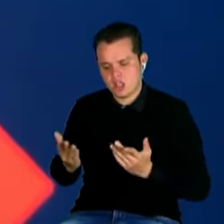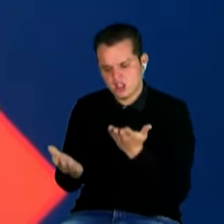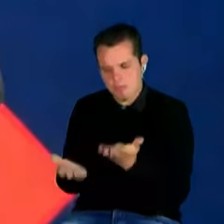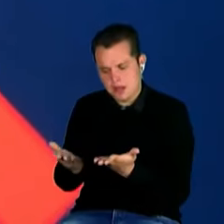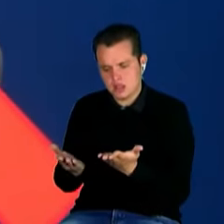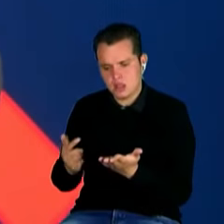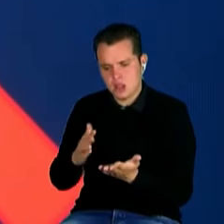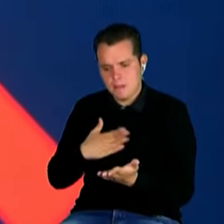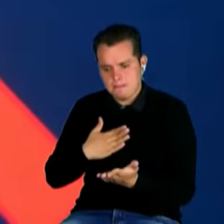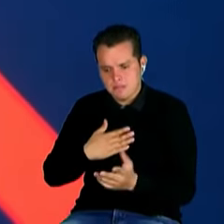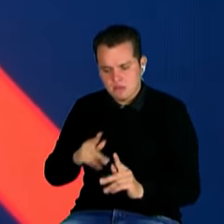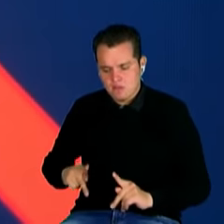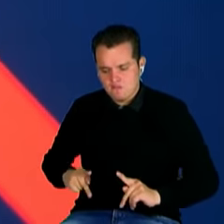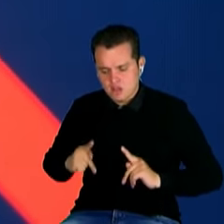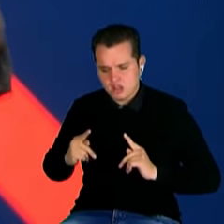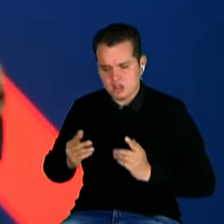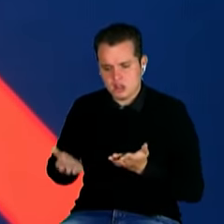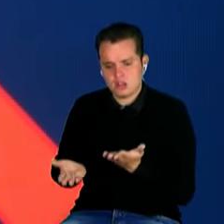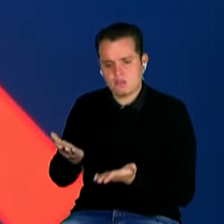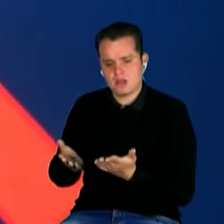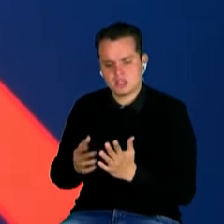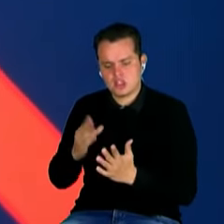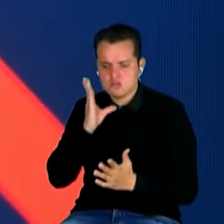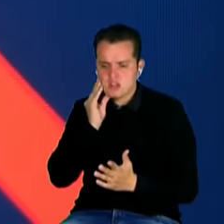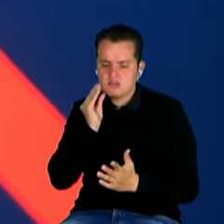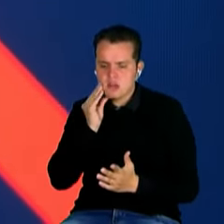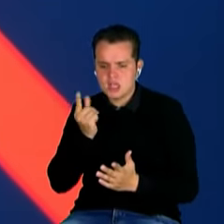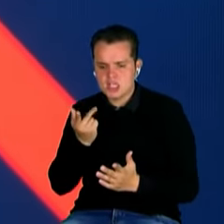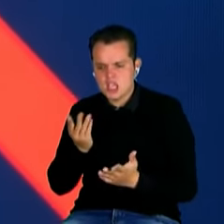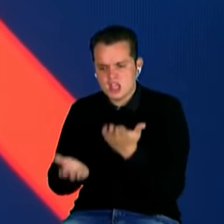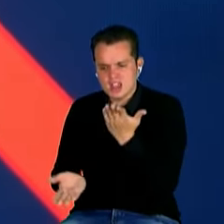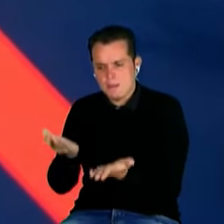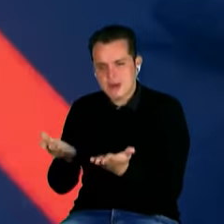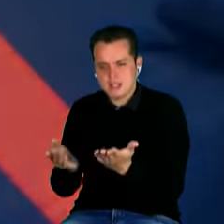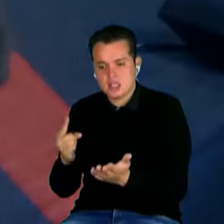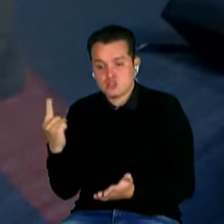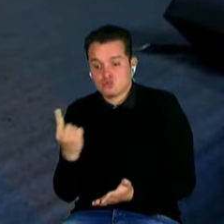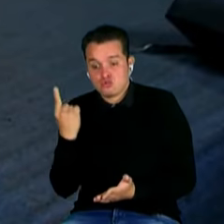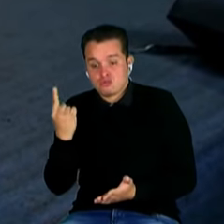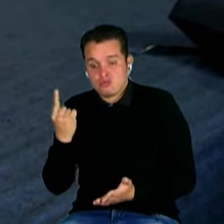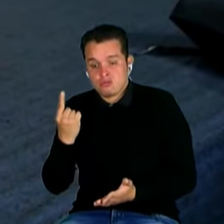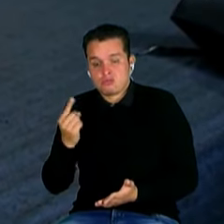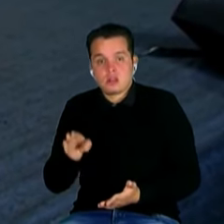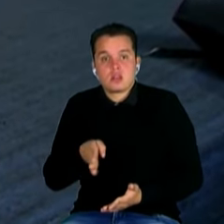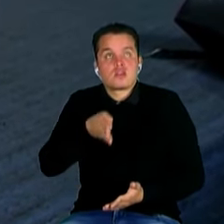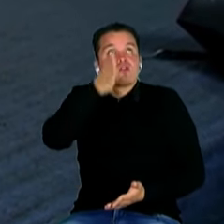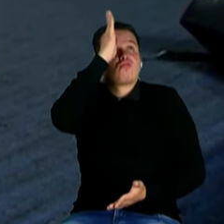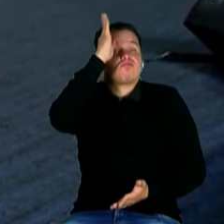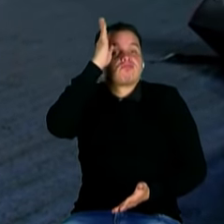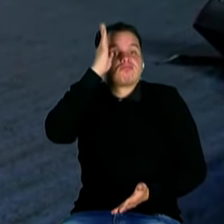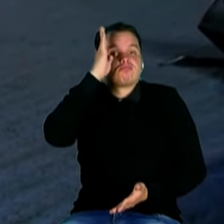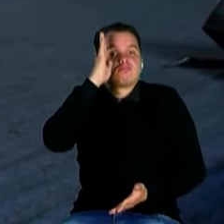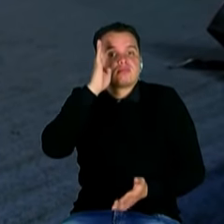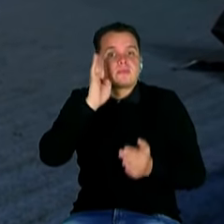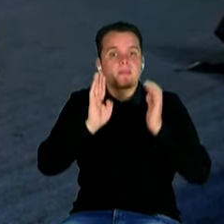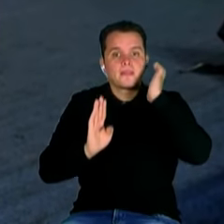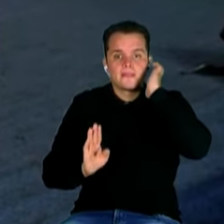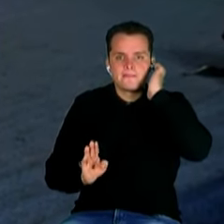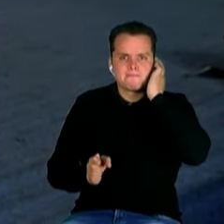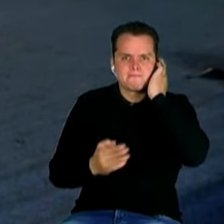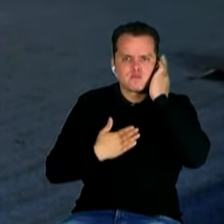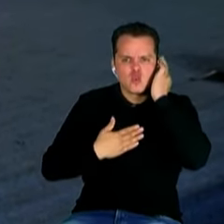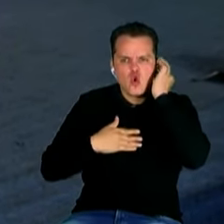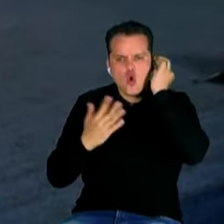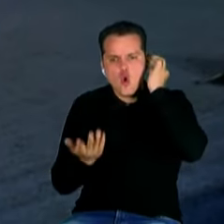el favor de Dios, la bendición que yo he podido experimentar depende solo y exclusivamente de Dios. Y yo, ¿cómo